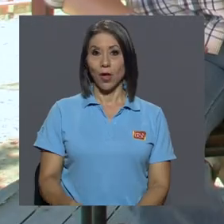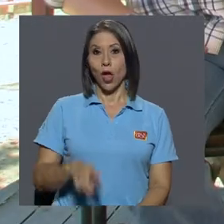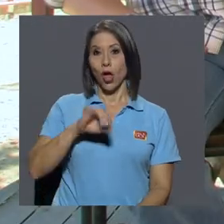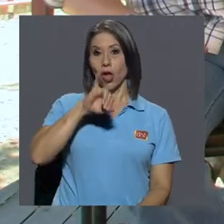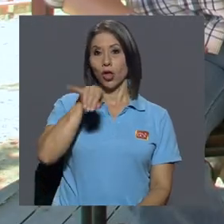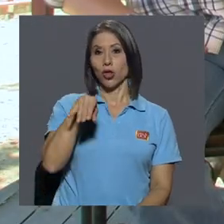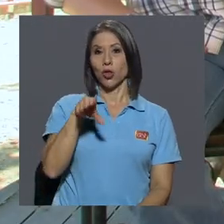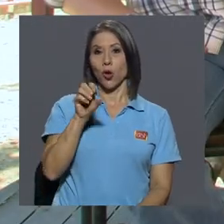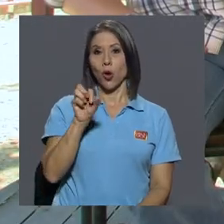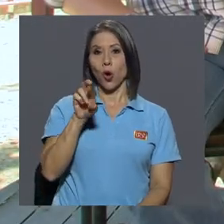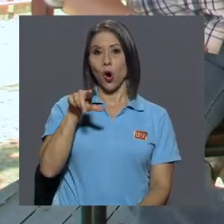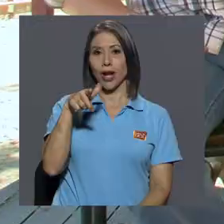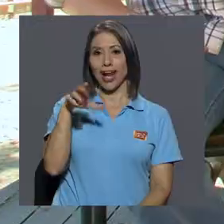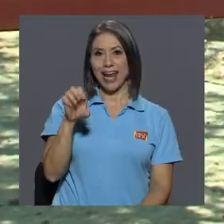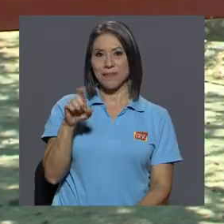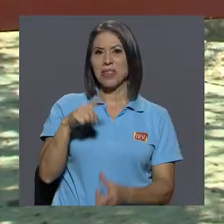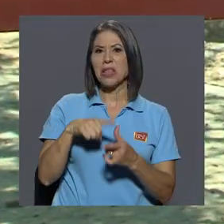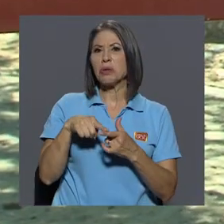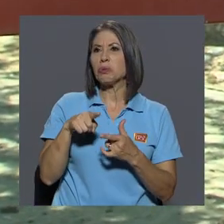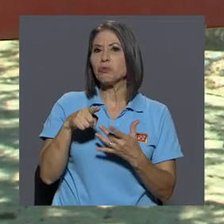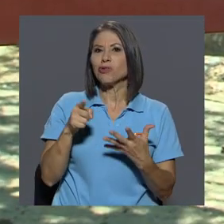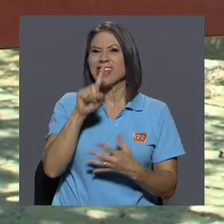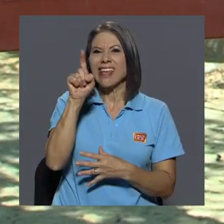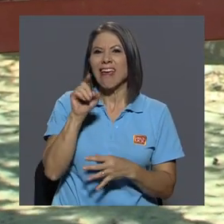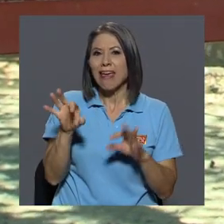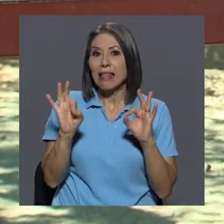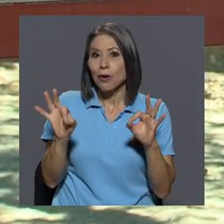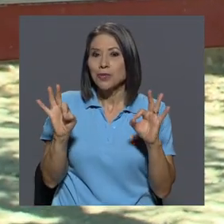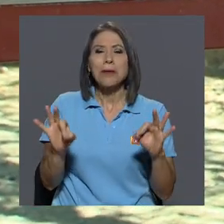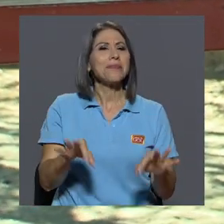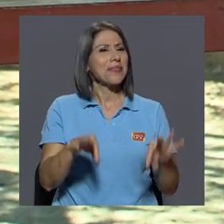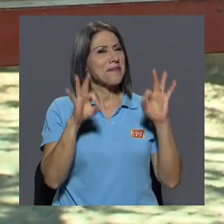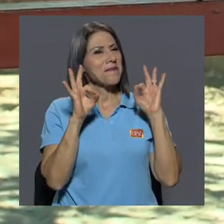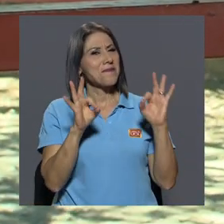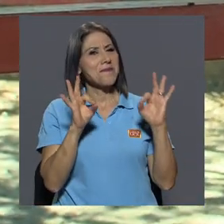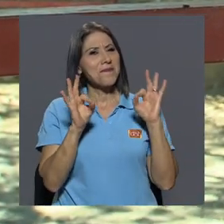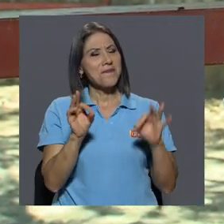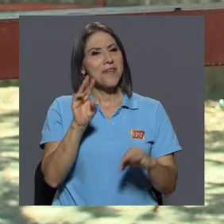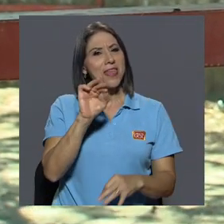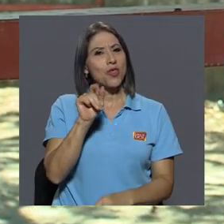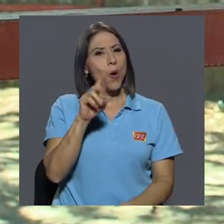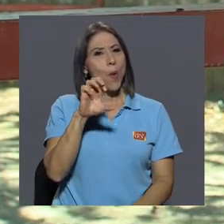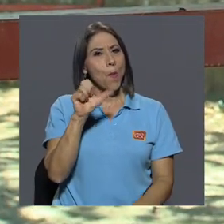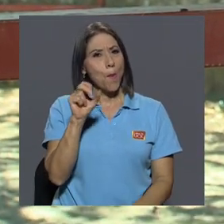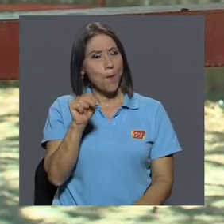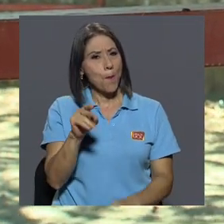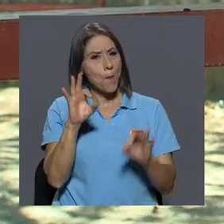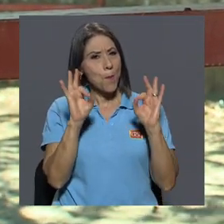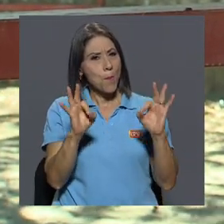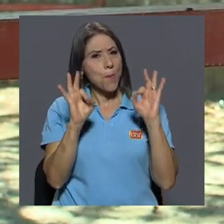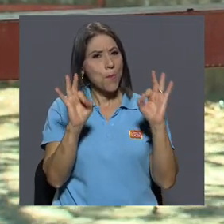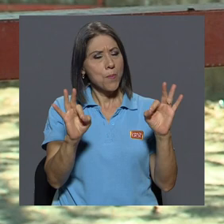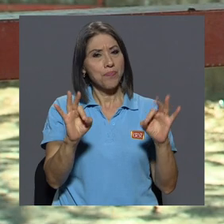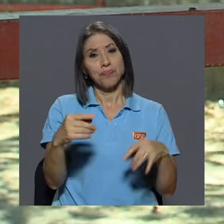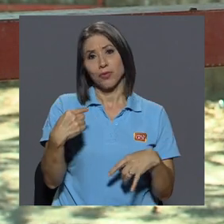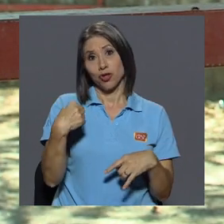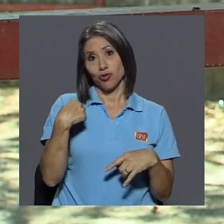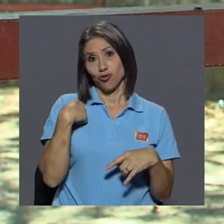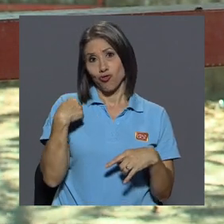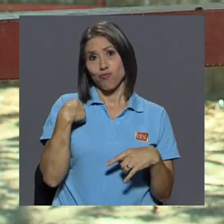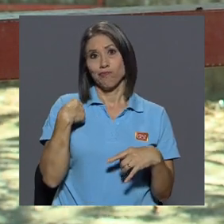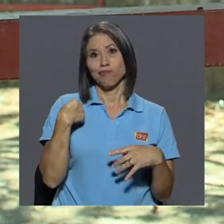Don Jorge, ¿qué tal? ¿Cómo está? Bien, don Marlos, bien, bien, bien. Yo cada vez que me